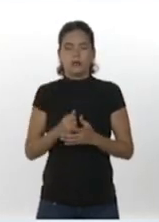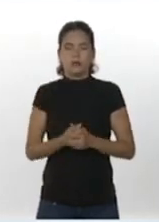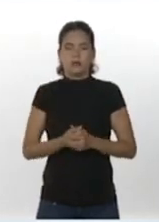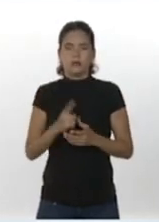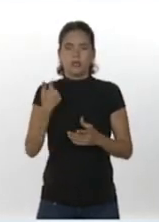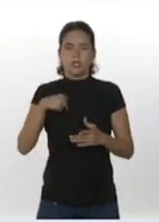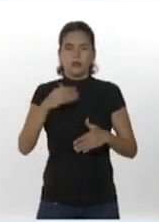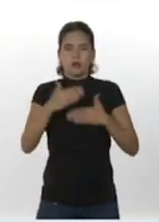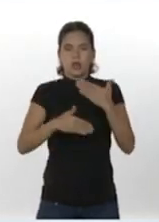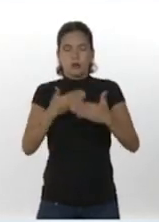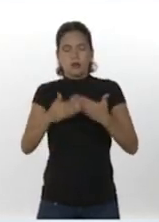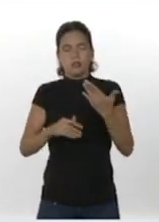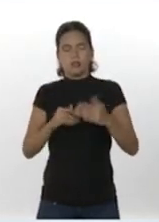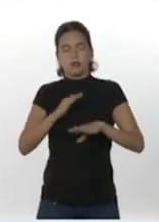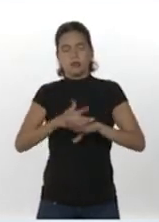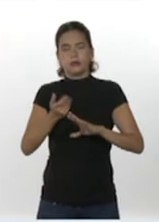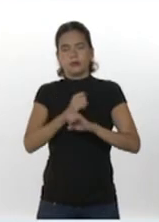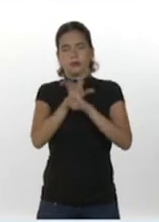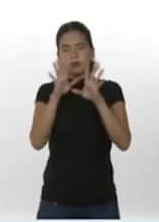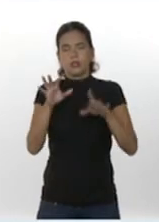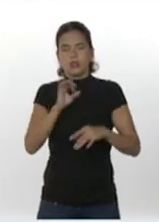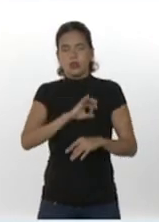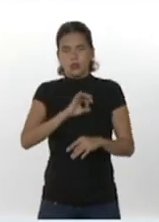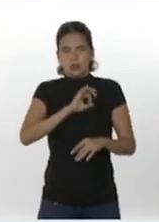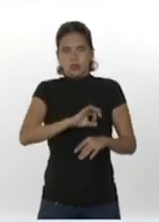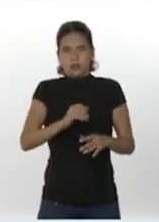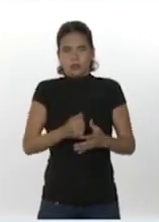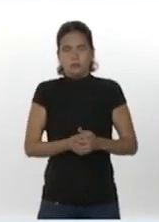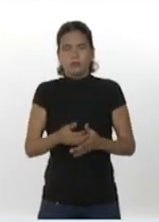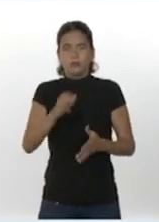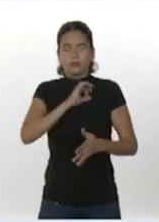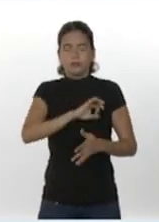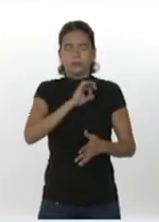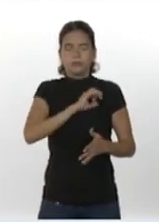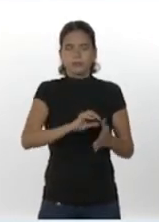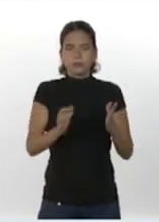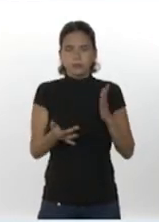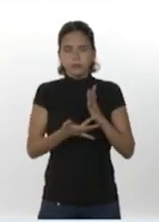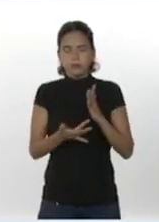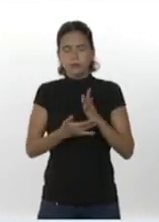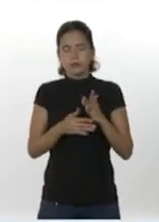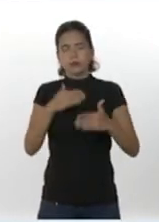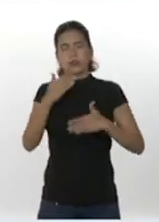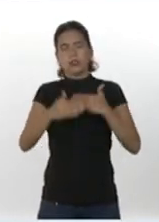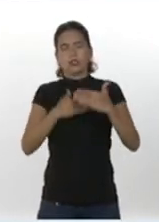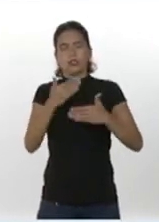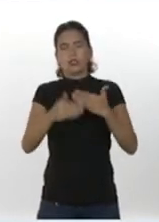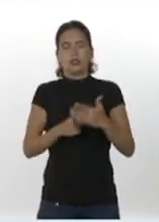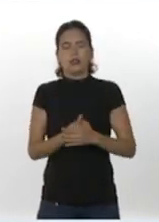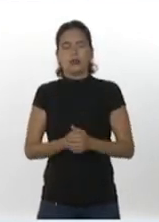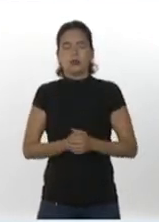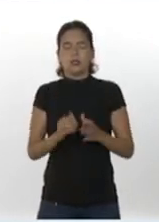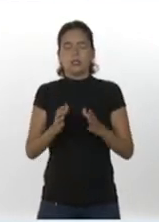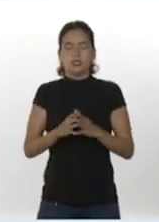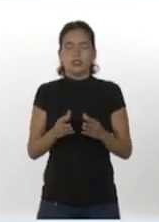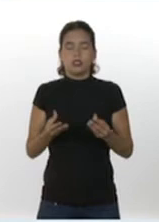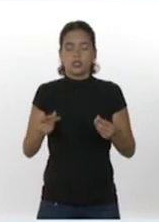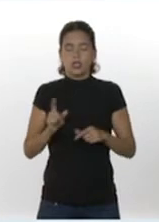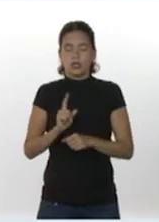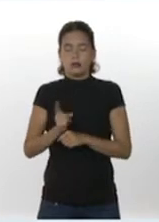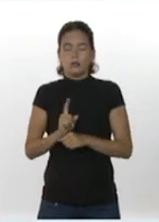Debemos avanzar porque precisamente la sociedad, y una sociedad tecnológica, avanza en gran cantidad,